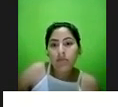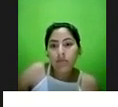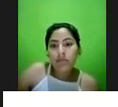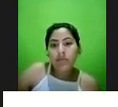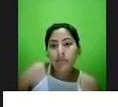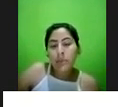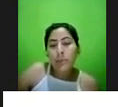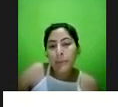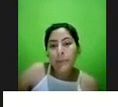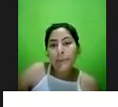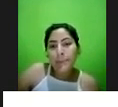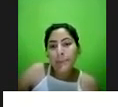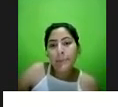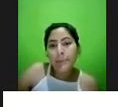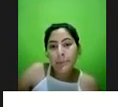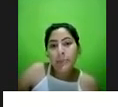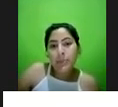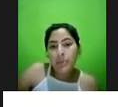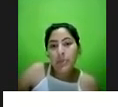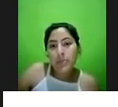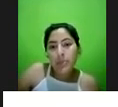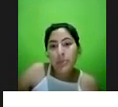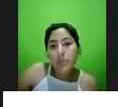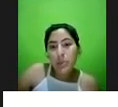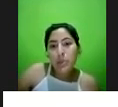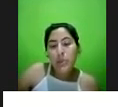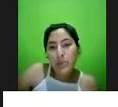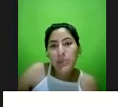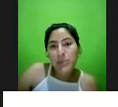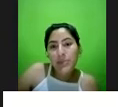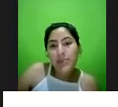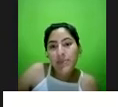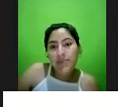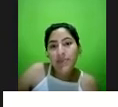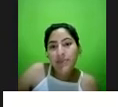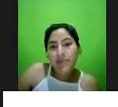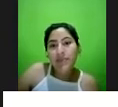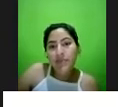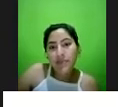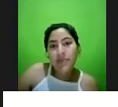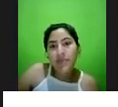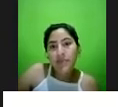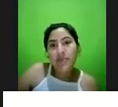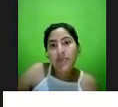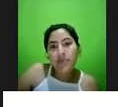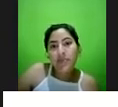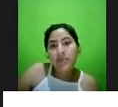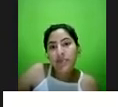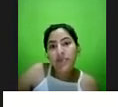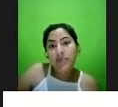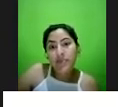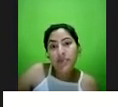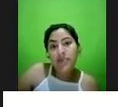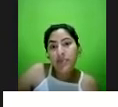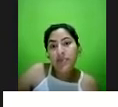Obviamente, gracias a los músculos podemos caminar, tenemos movimiento. Mantiene postura, obviamente, mantenemos postura y genera calor. Genera calor a